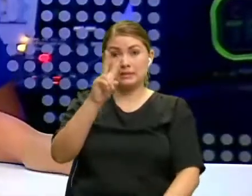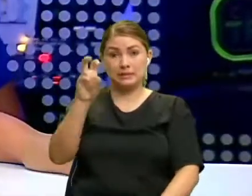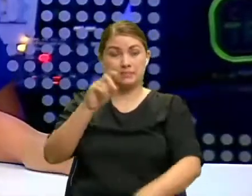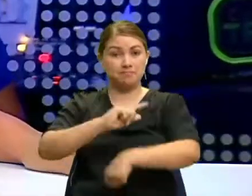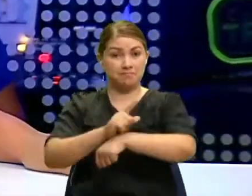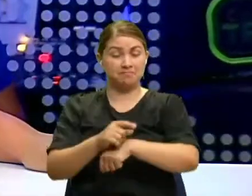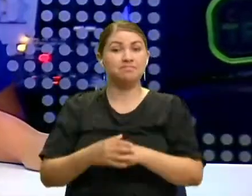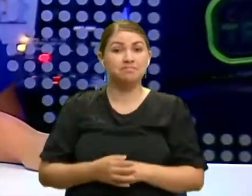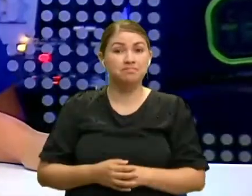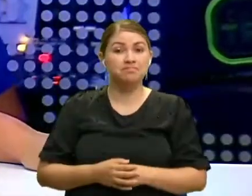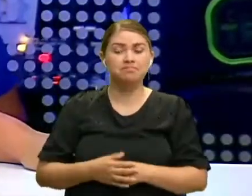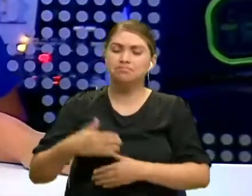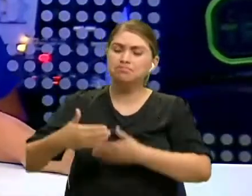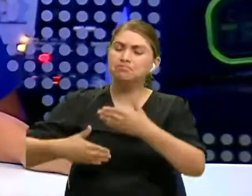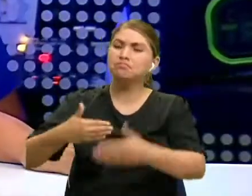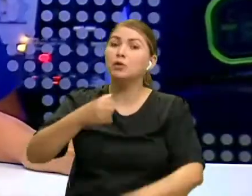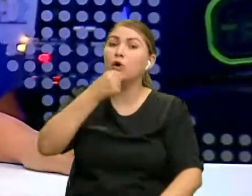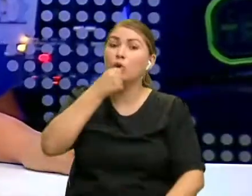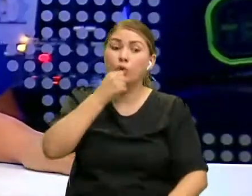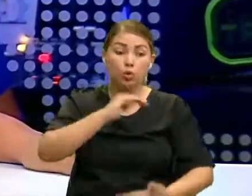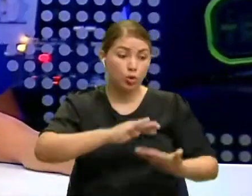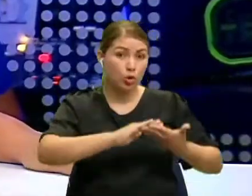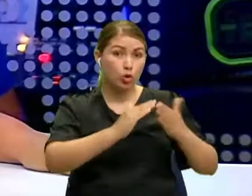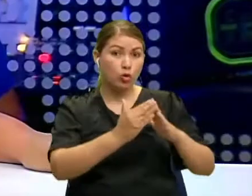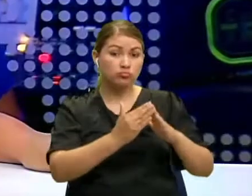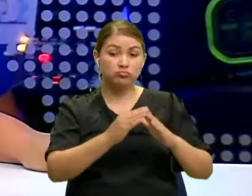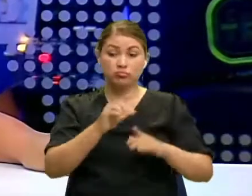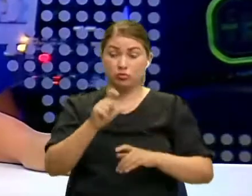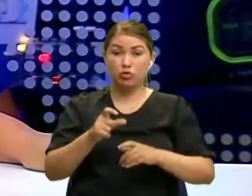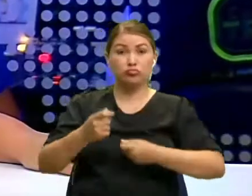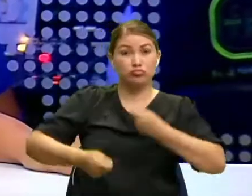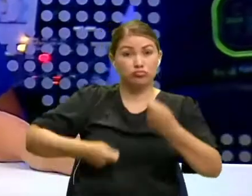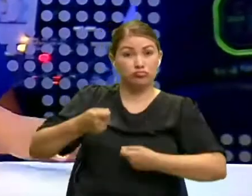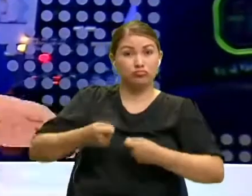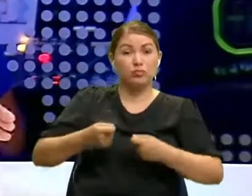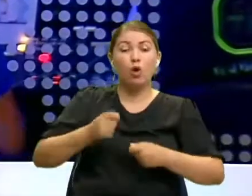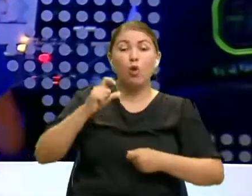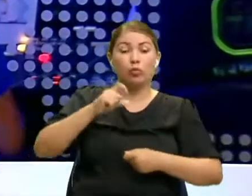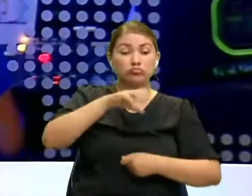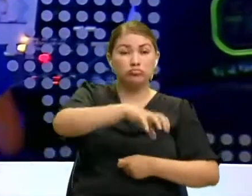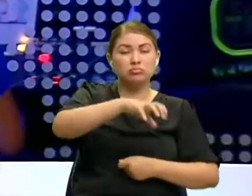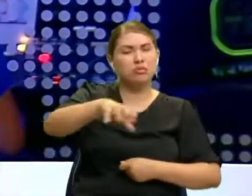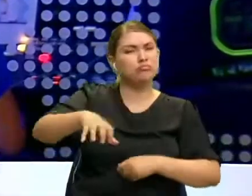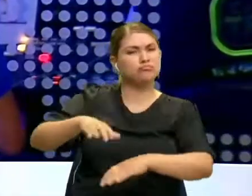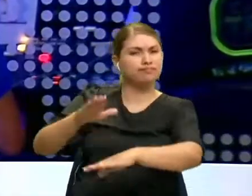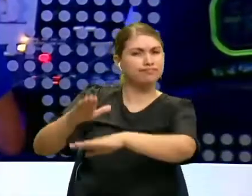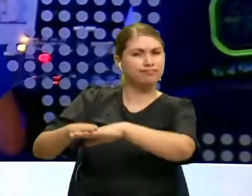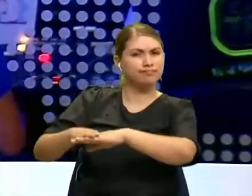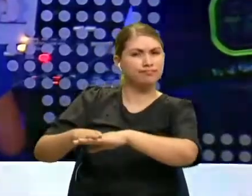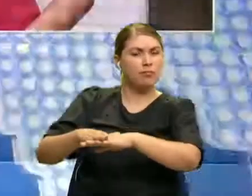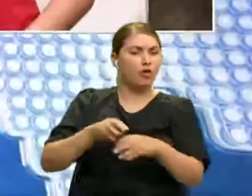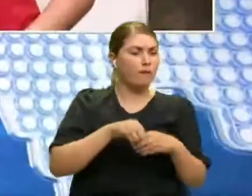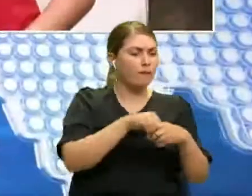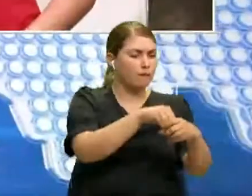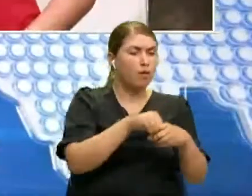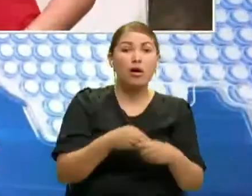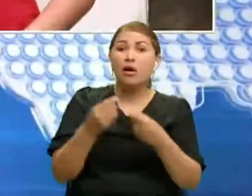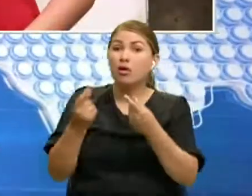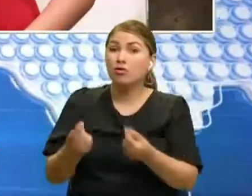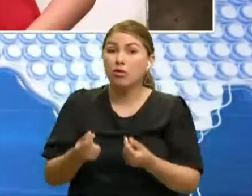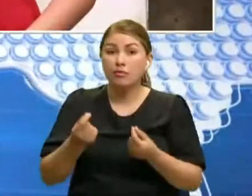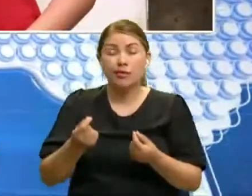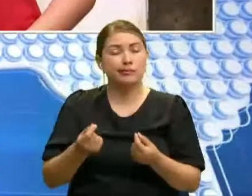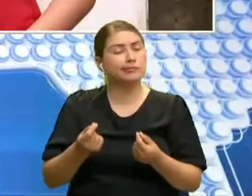1:27 PM, avanzamos con las noticias. Comunidad y comerciantes en diferentes sectores de Cúcuta advierten que tanto movilidad como economía